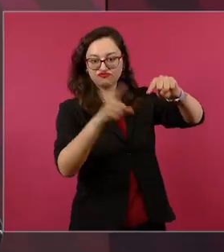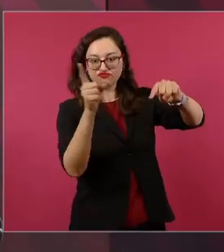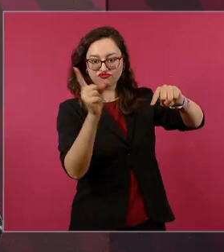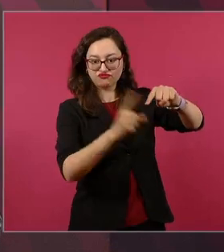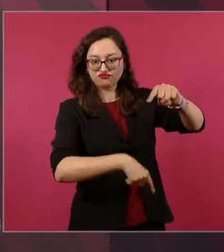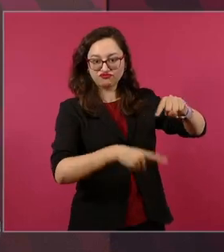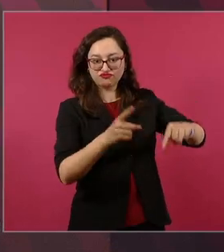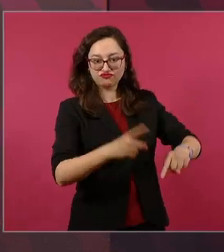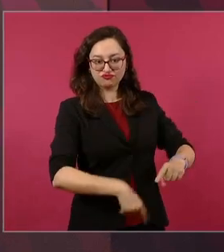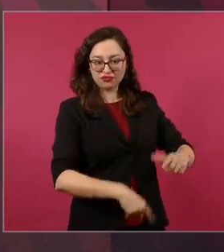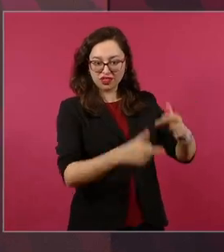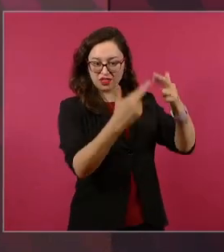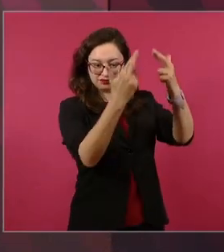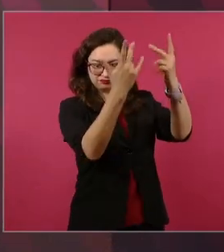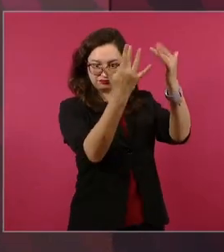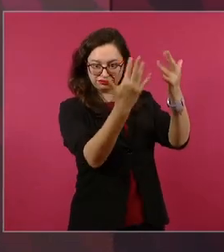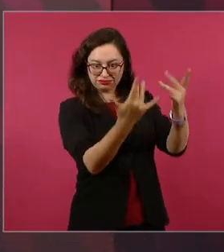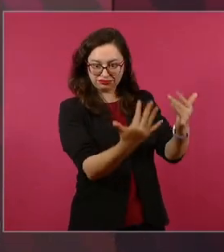con la transformación.